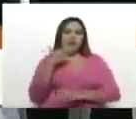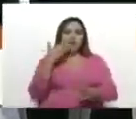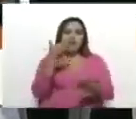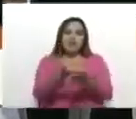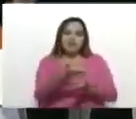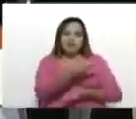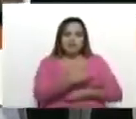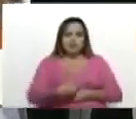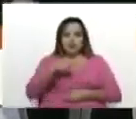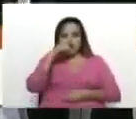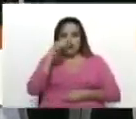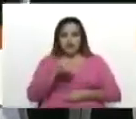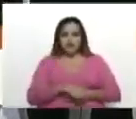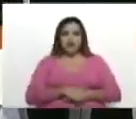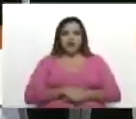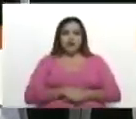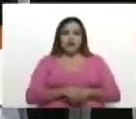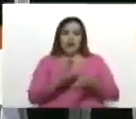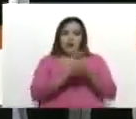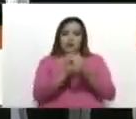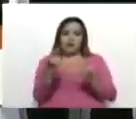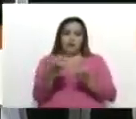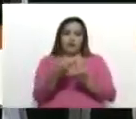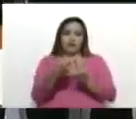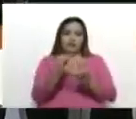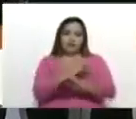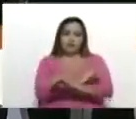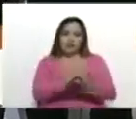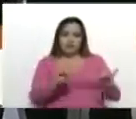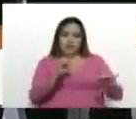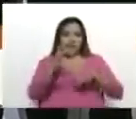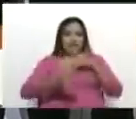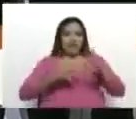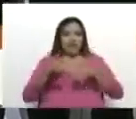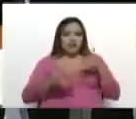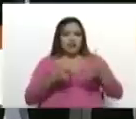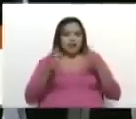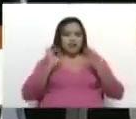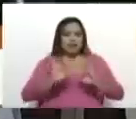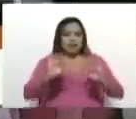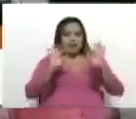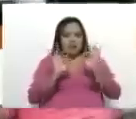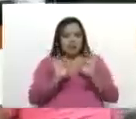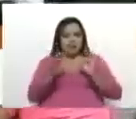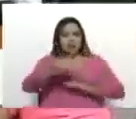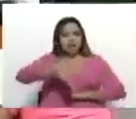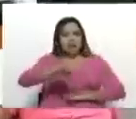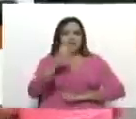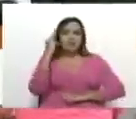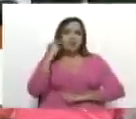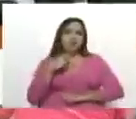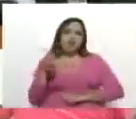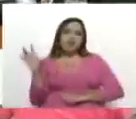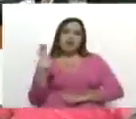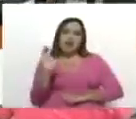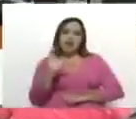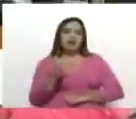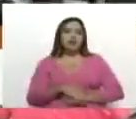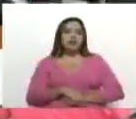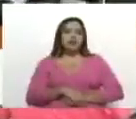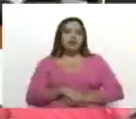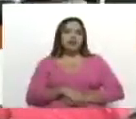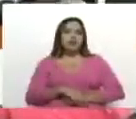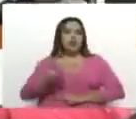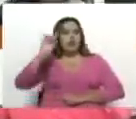presidente Correa gran televisión finaliza entonces de esta manera la actividad especial que se ha realizado en la plaza Bolívar de Caracas con motivo